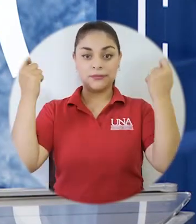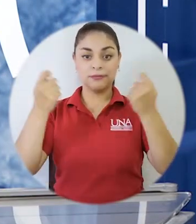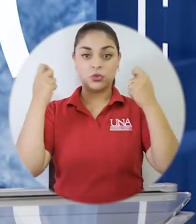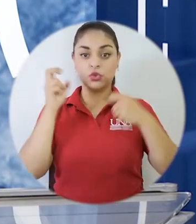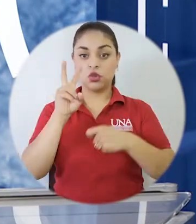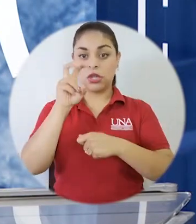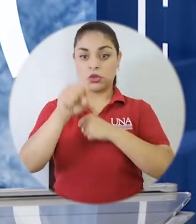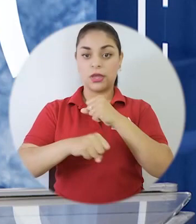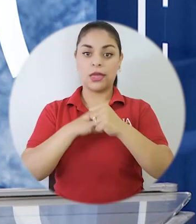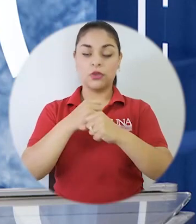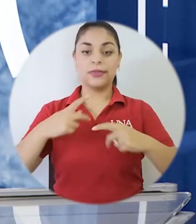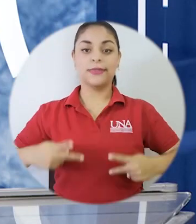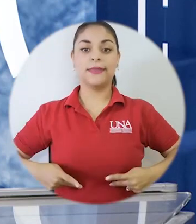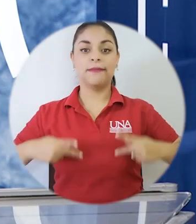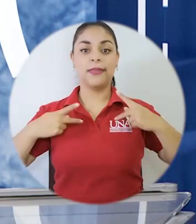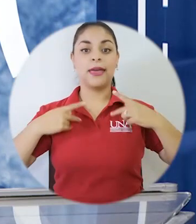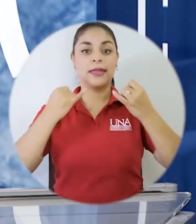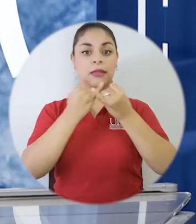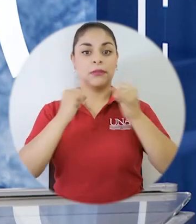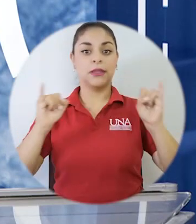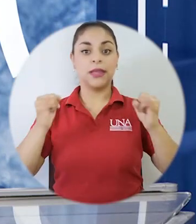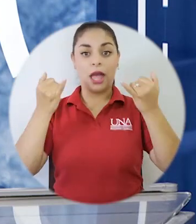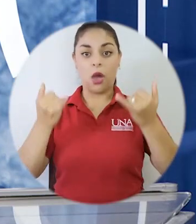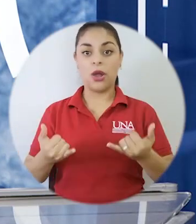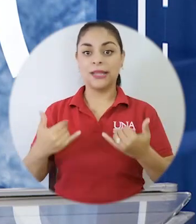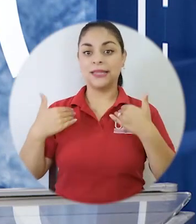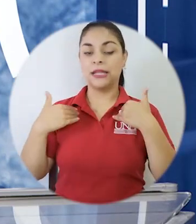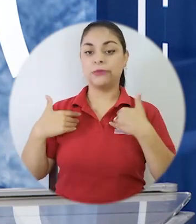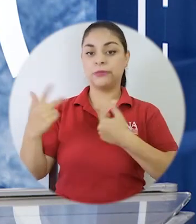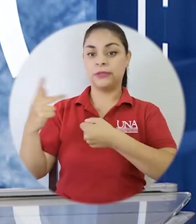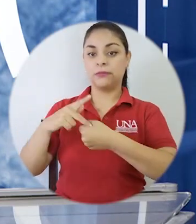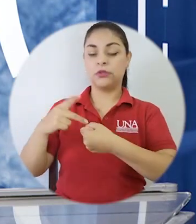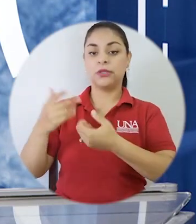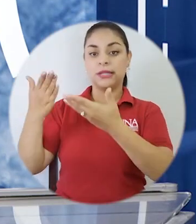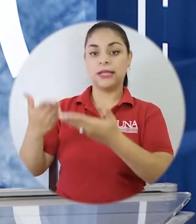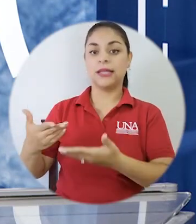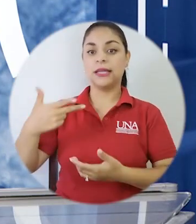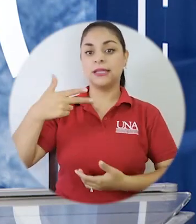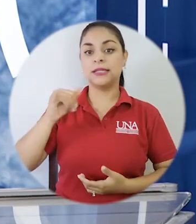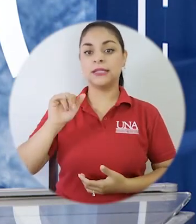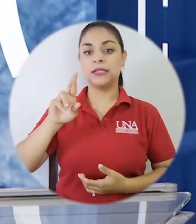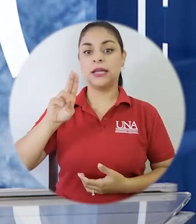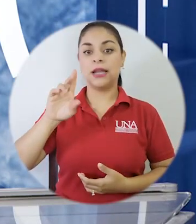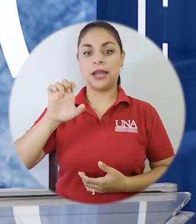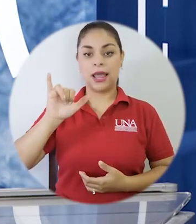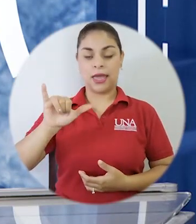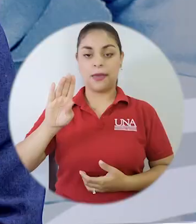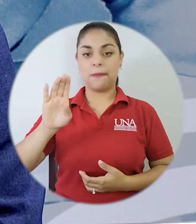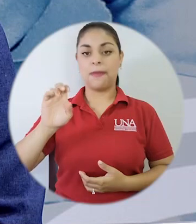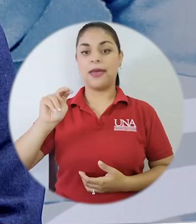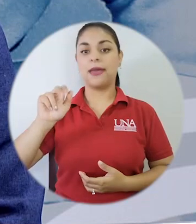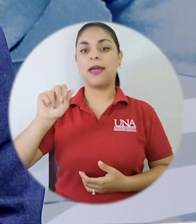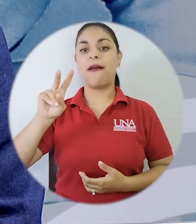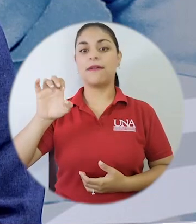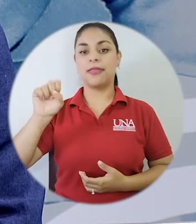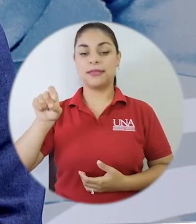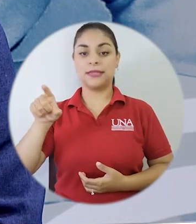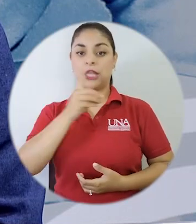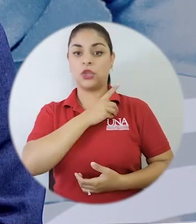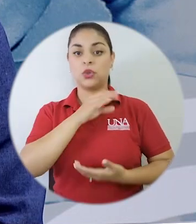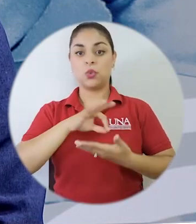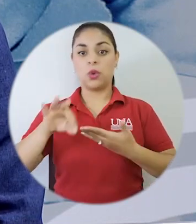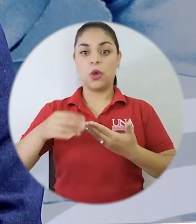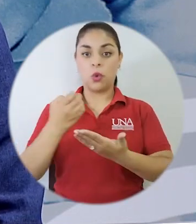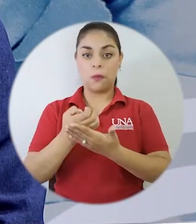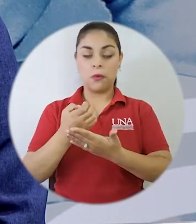de la conmemoración de los 200 años de vida independiente. En esta oportunidad contamos con la participación de Shirley Benavides Vindas, quien es la directora